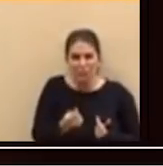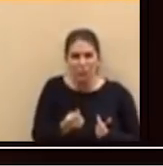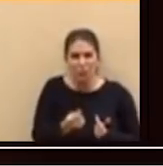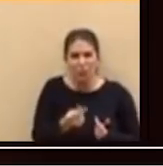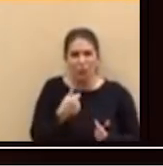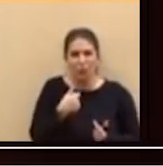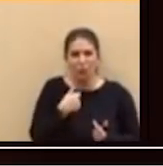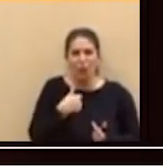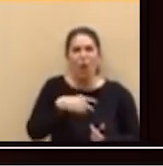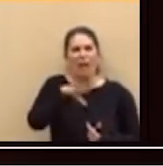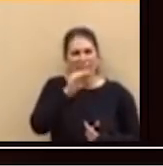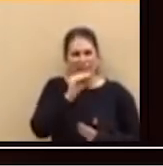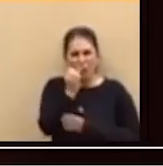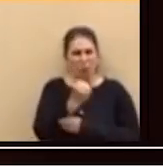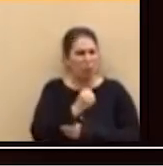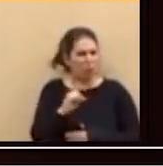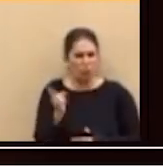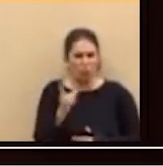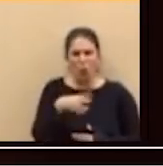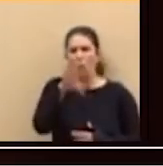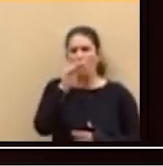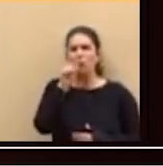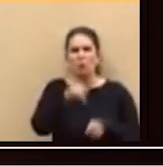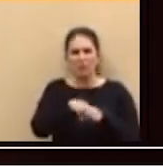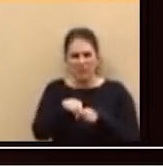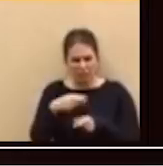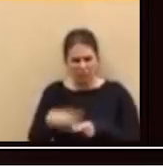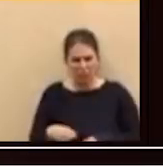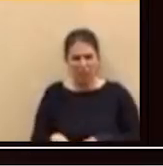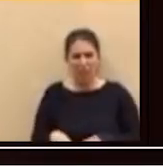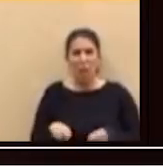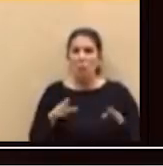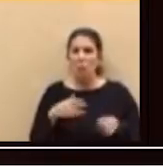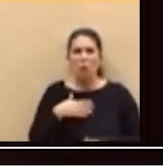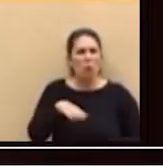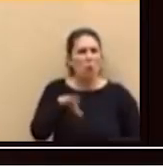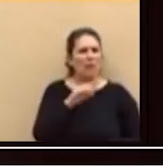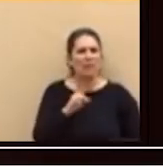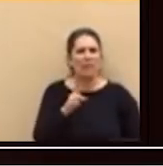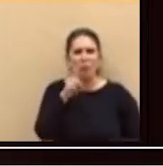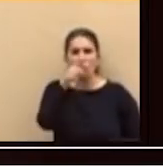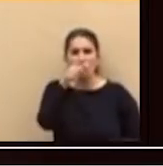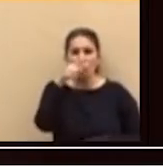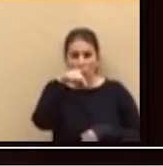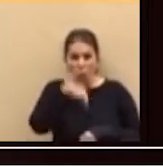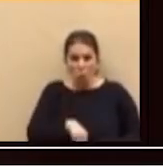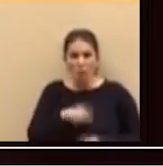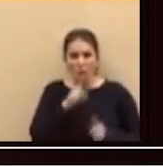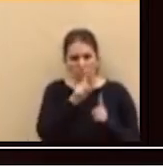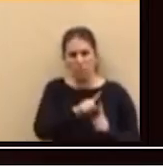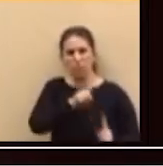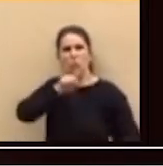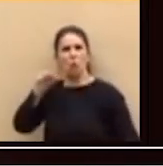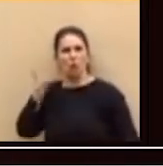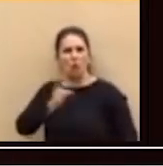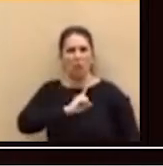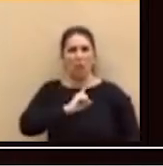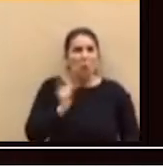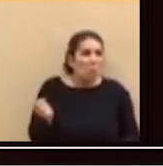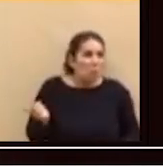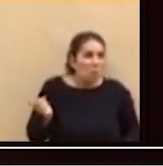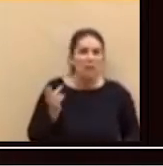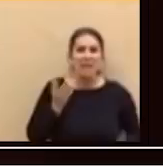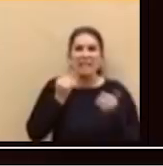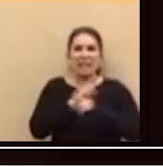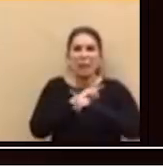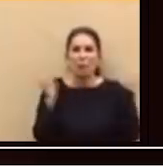que comprendo su crítica política, que no comprendo la equidistancia en la que usted hoy se ha colocado y la destrucción que usted hoy ha